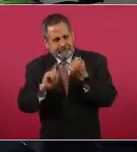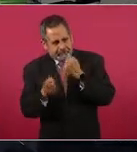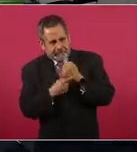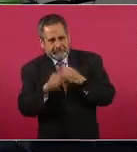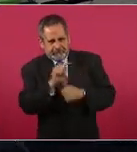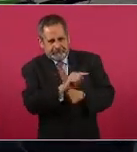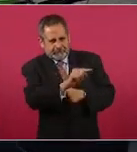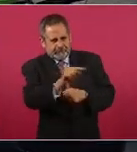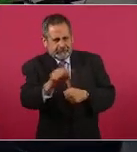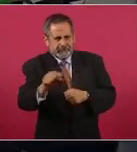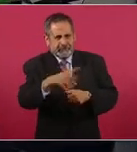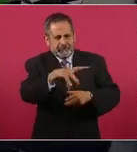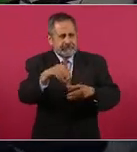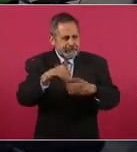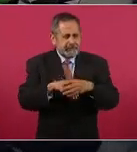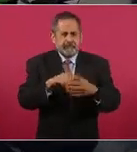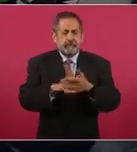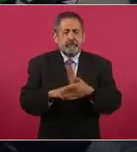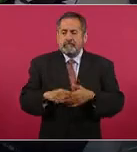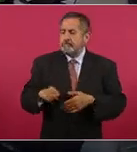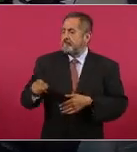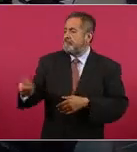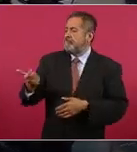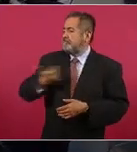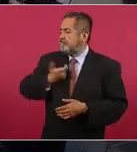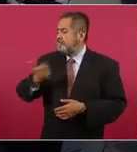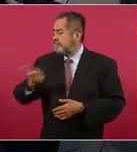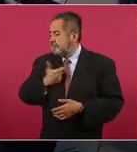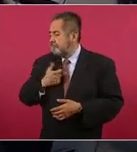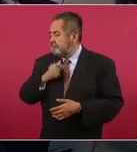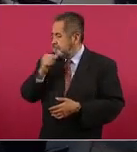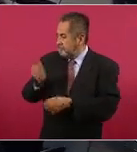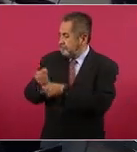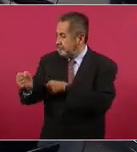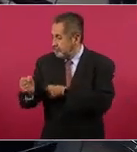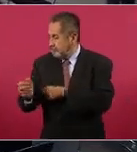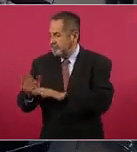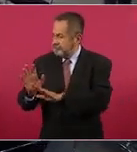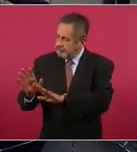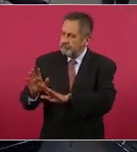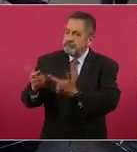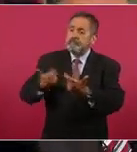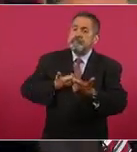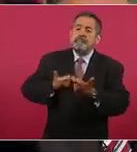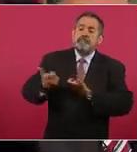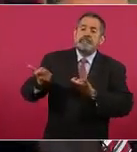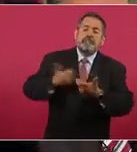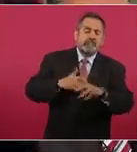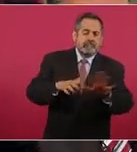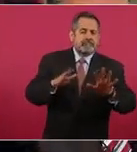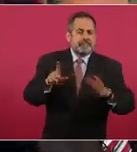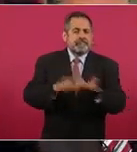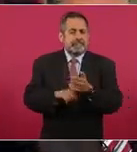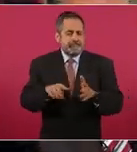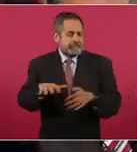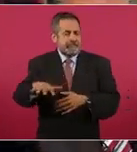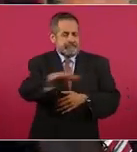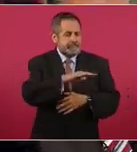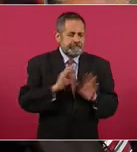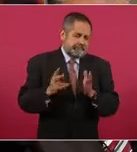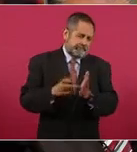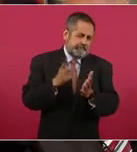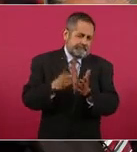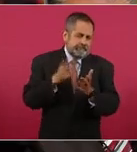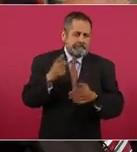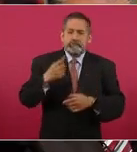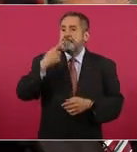hay cobros de piso por hacer algunas actividades. En el caso de y que bueno, muchas veces no